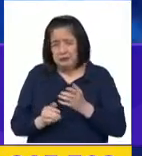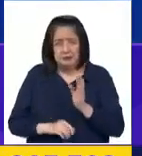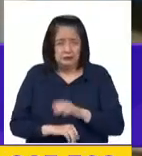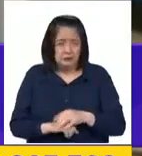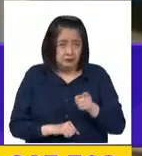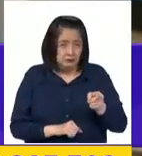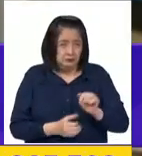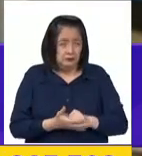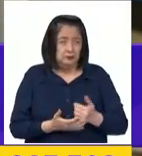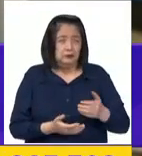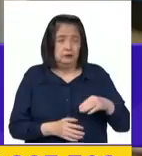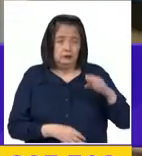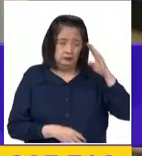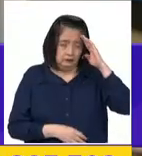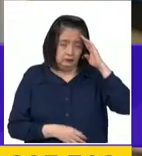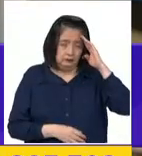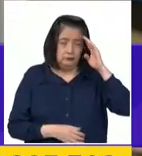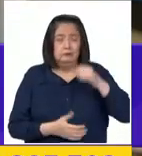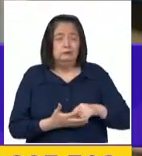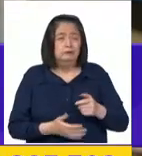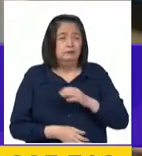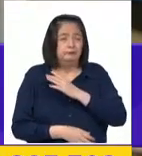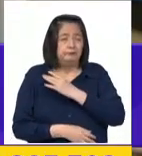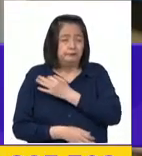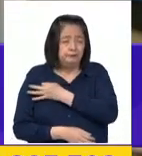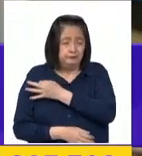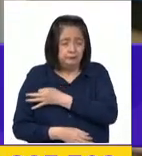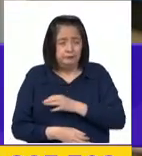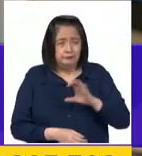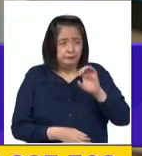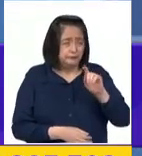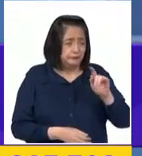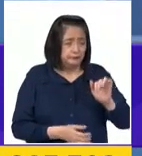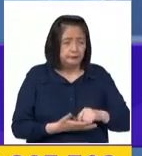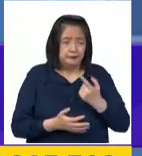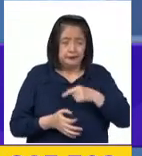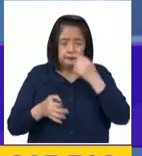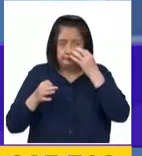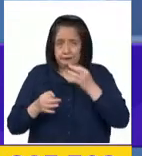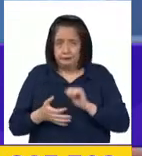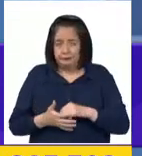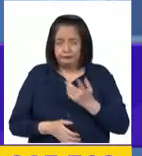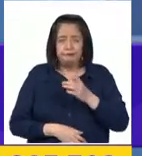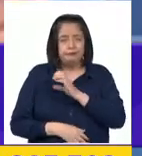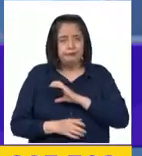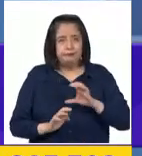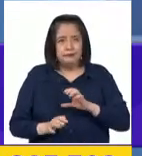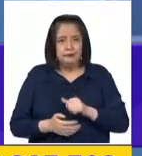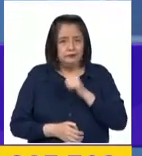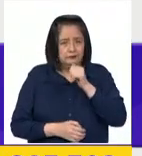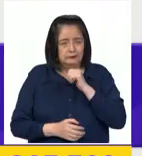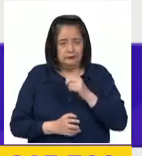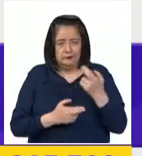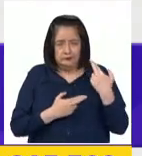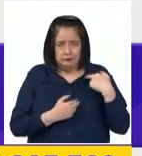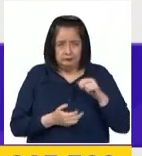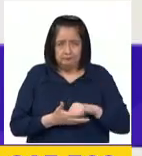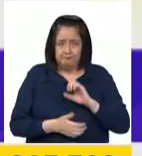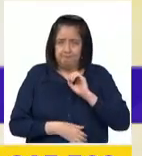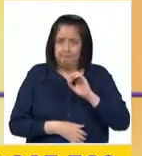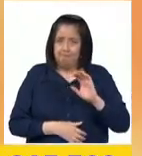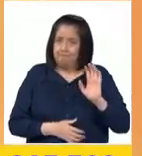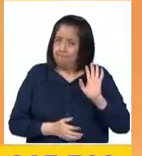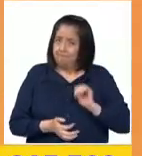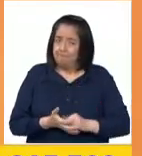Por su parte, el general de la OTAN, Jens Stoltenberg, calificó la decisión como un comportamiento irresponsable y aseguró que